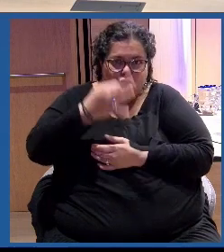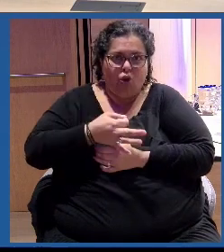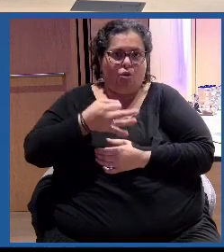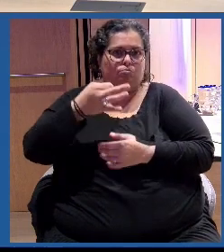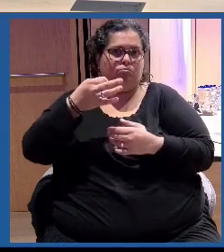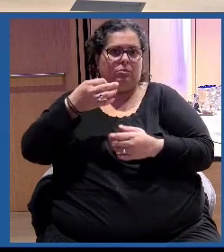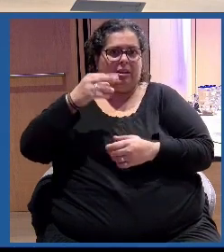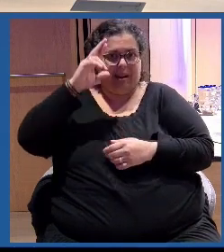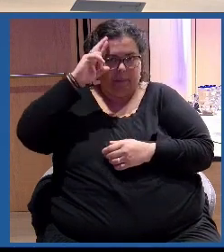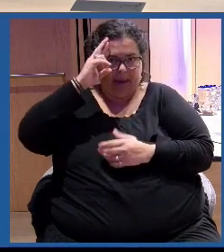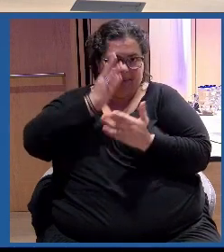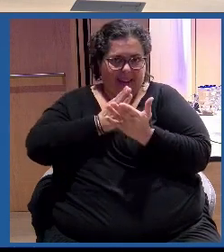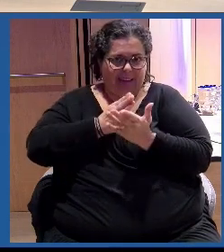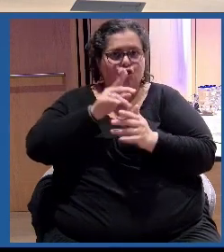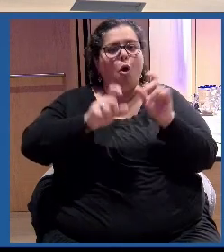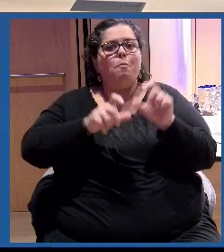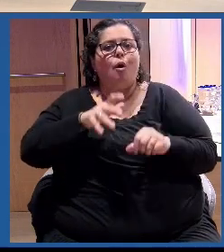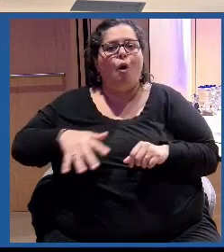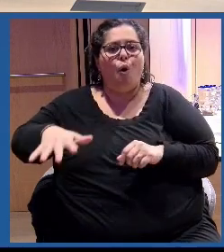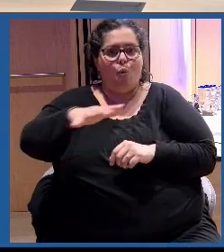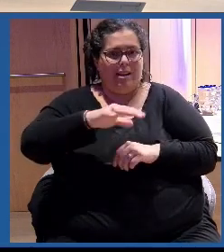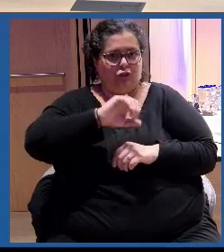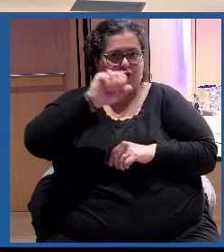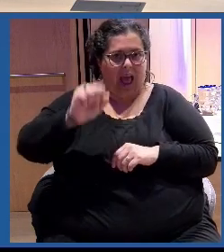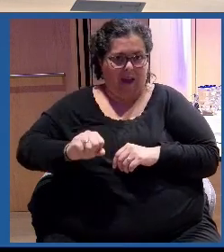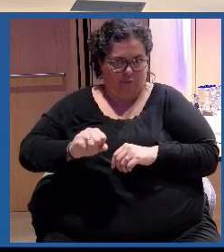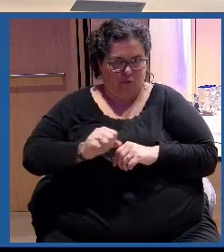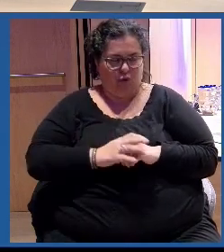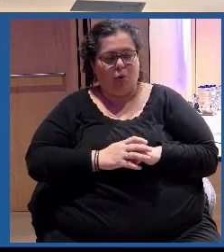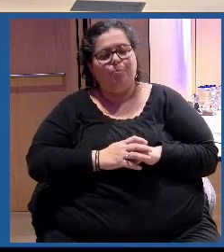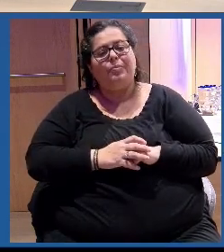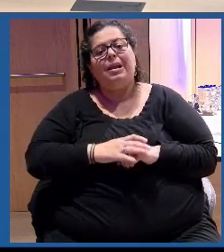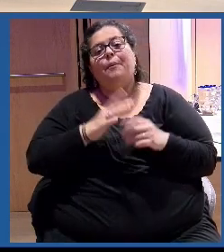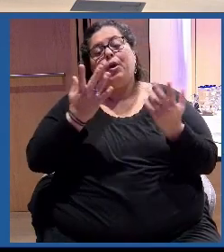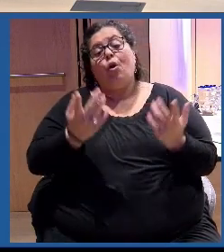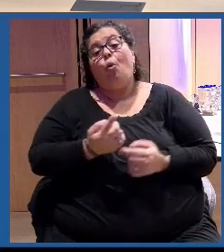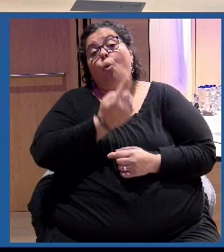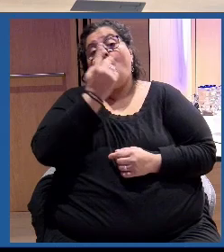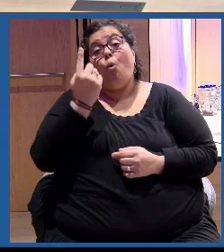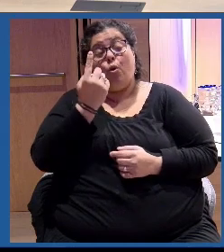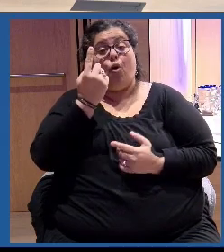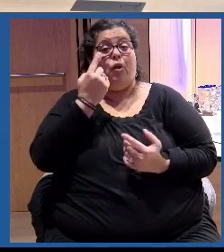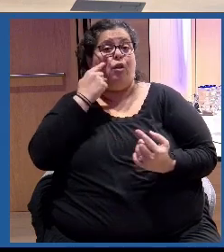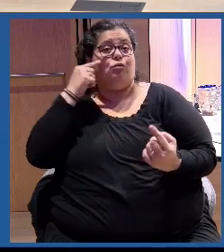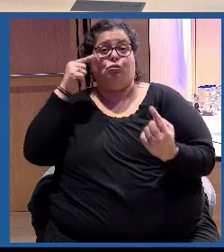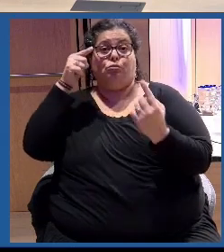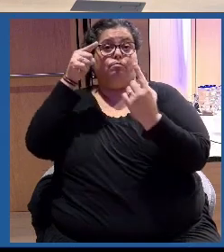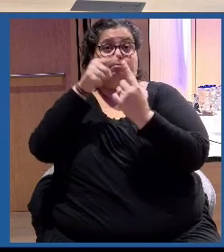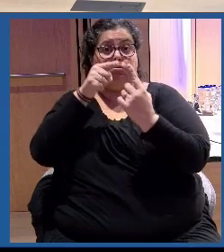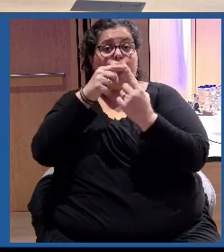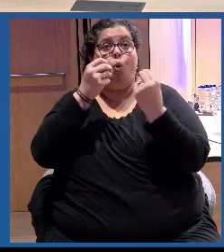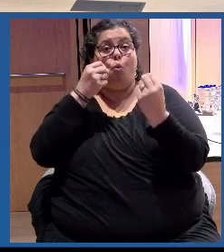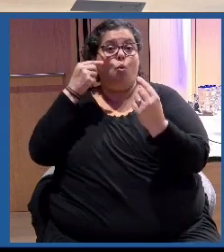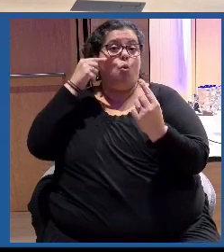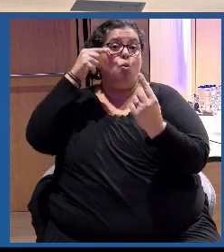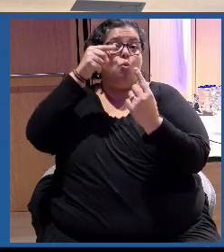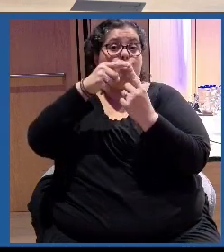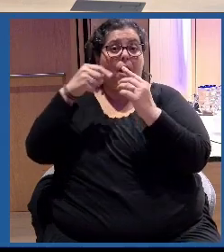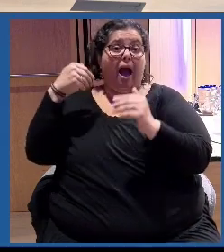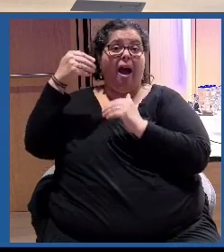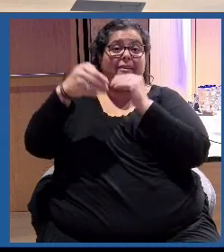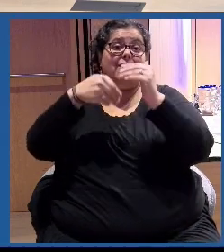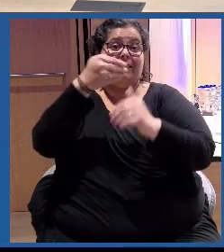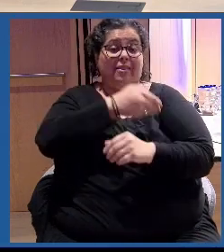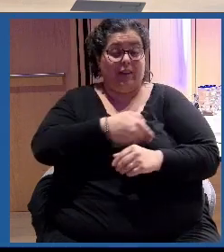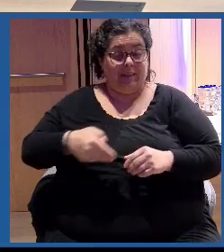afrodescendiente. En esto, uno de los hitos en los avances desde el Estado ha sido